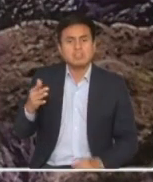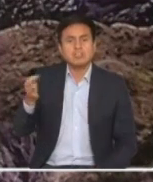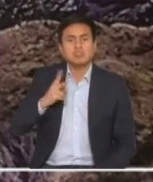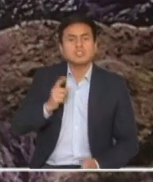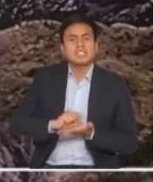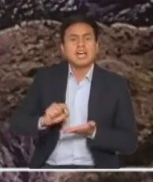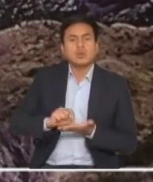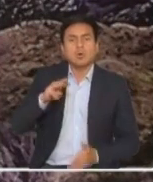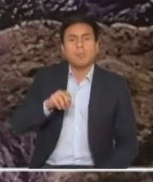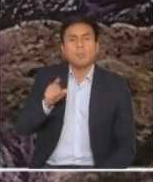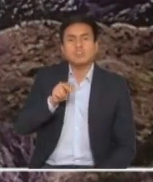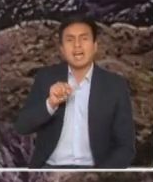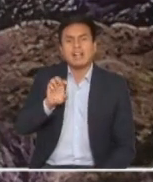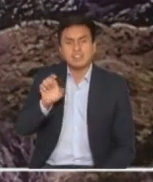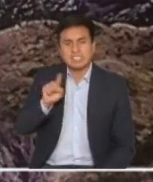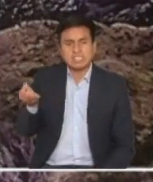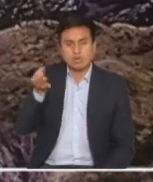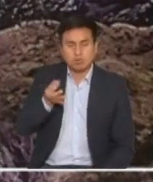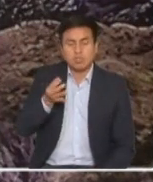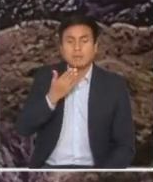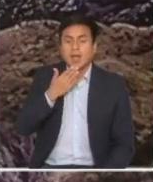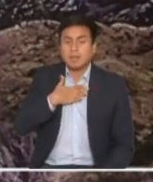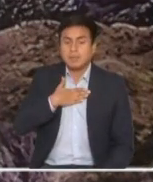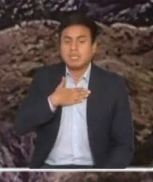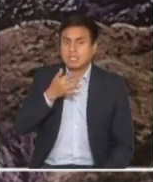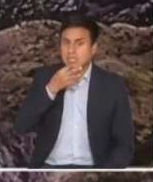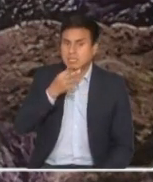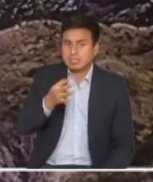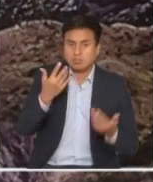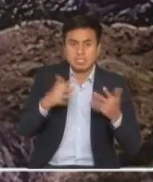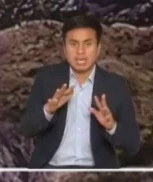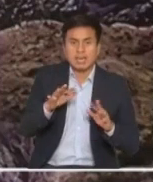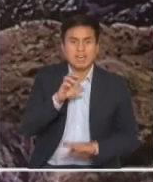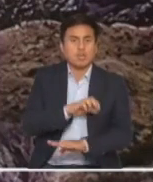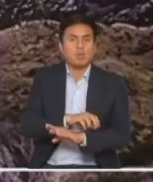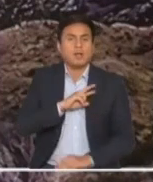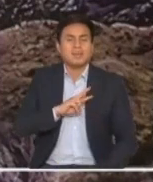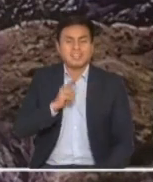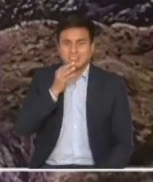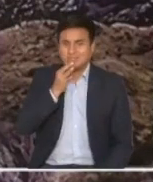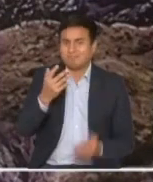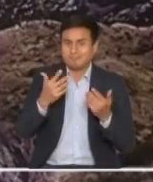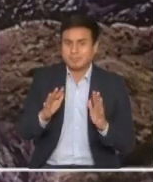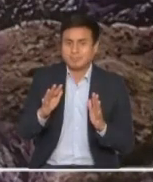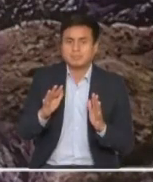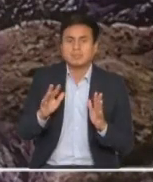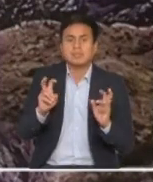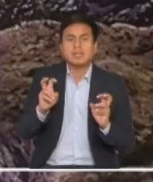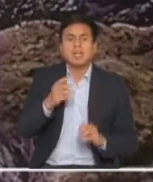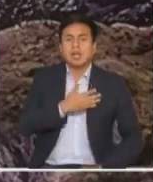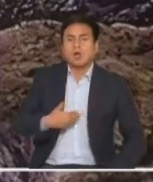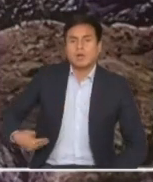subsecretario monsalve me tocó también a mí señalarlo desde la región de Valparaíso a nivel